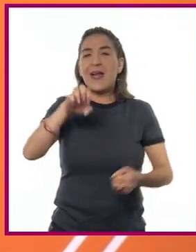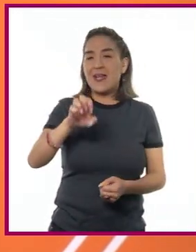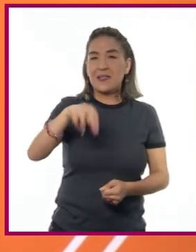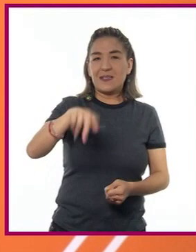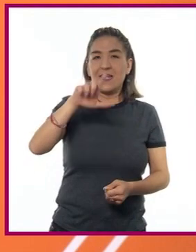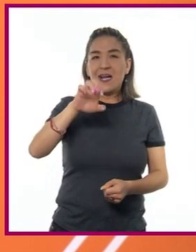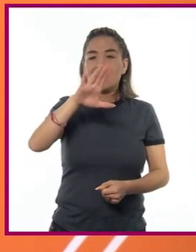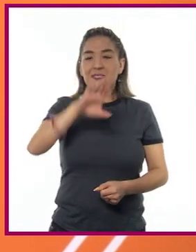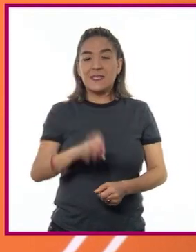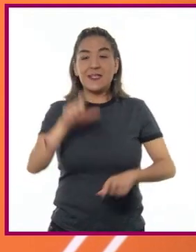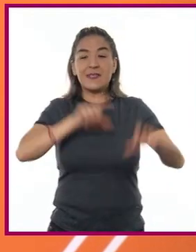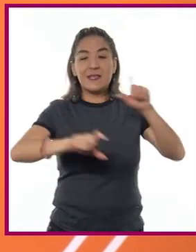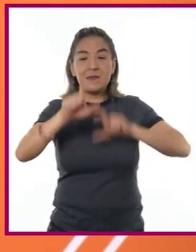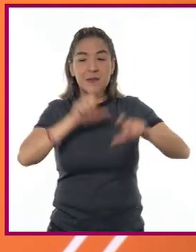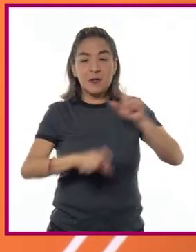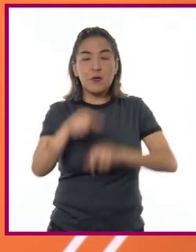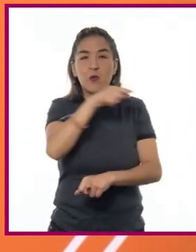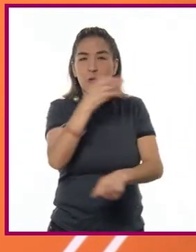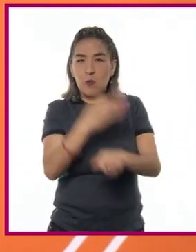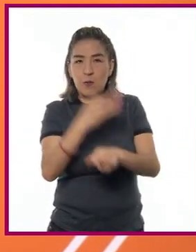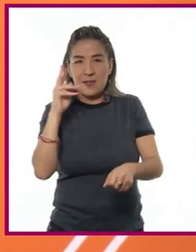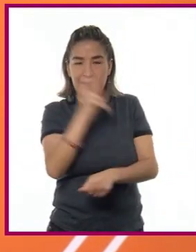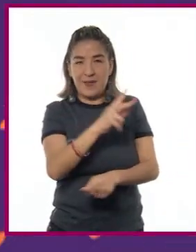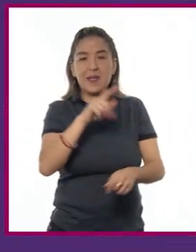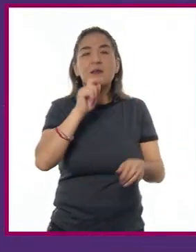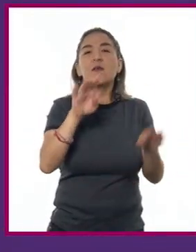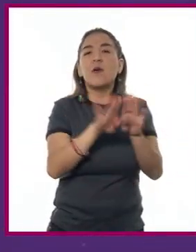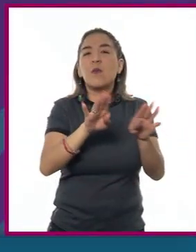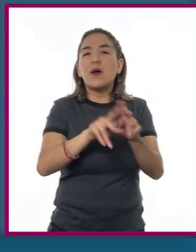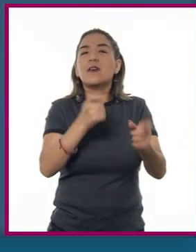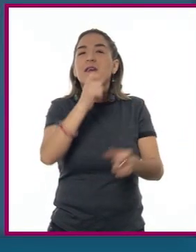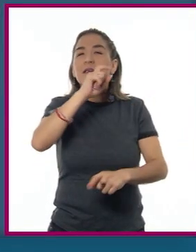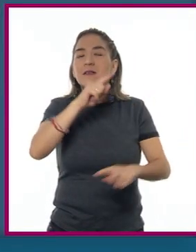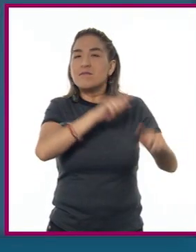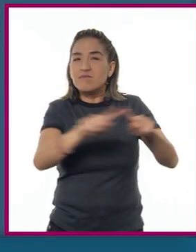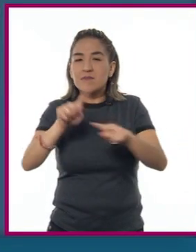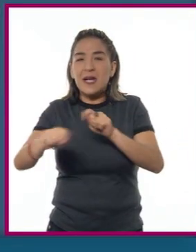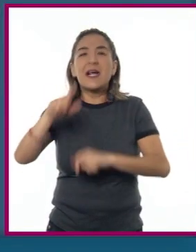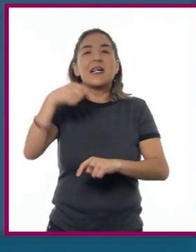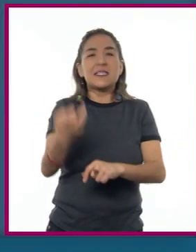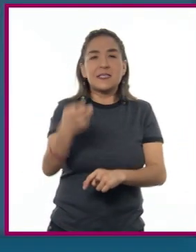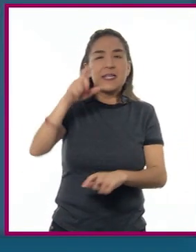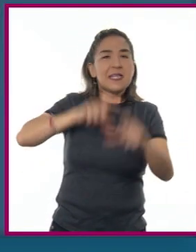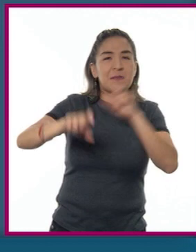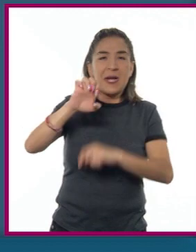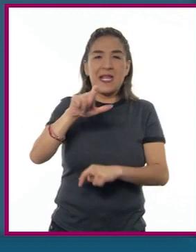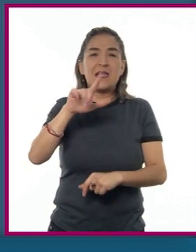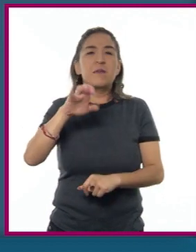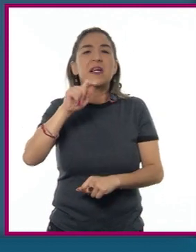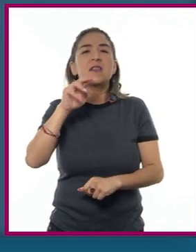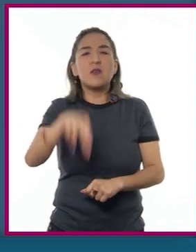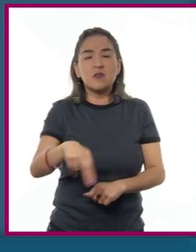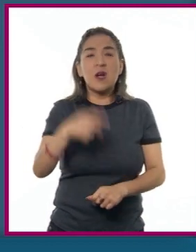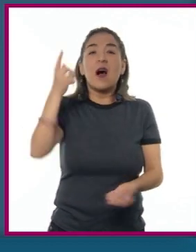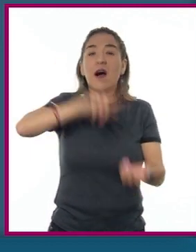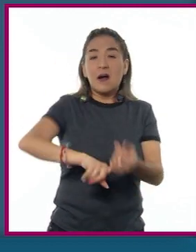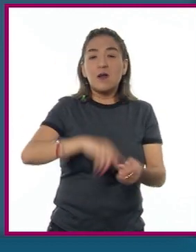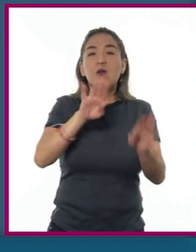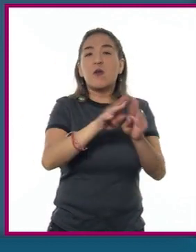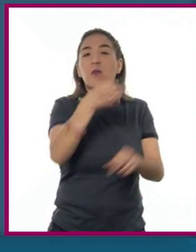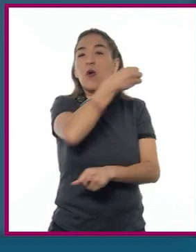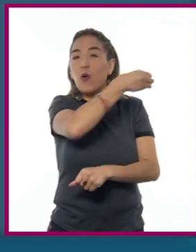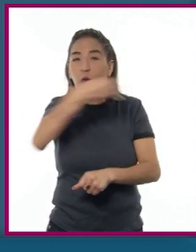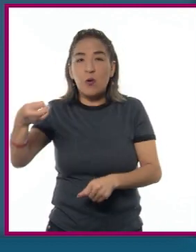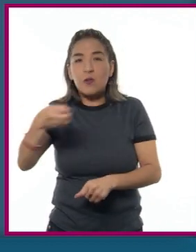químicos. Si revisan la tabla periódica de los elementos químicos, se darán cuenta de que dentro de los periodos están ordenados